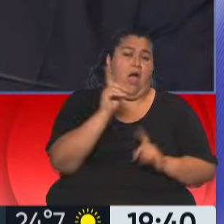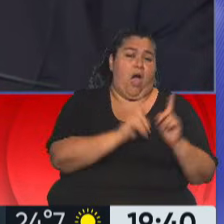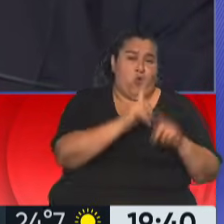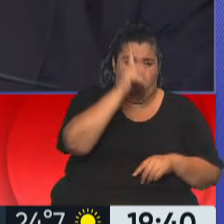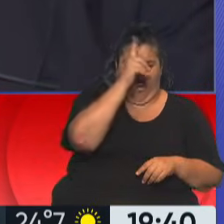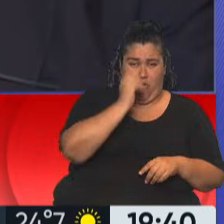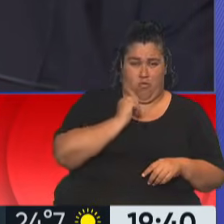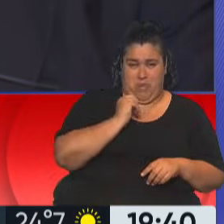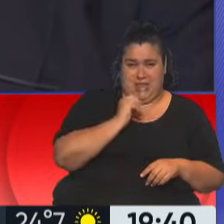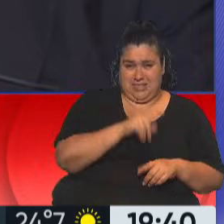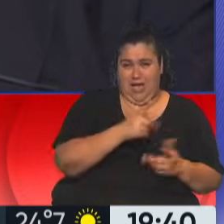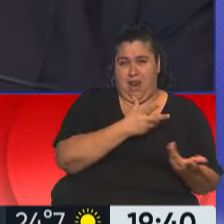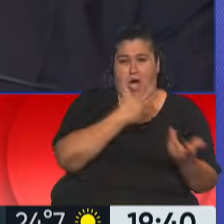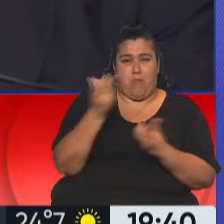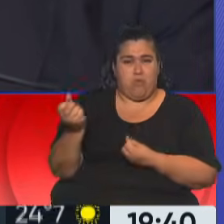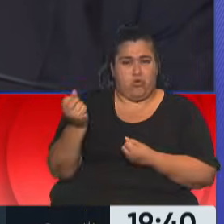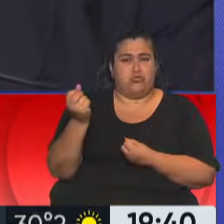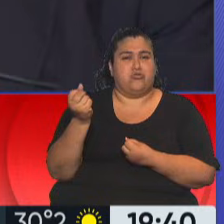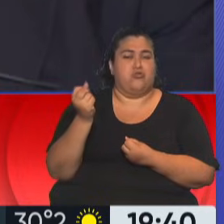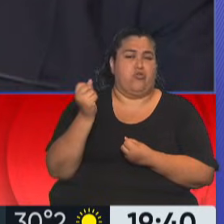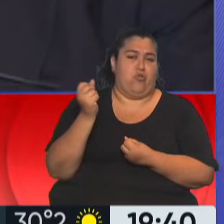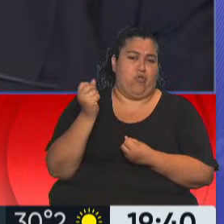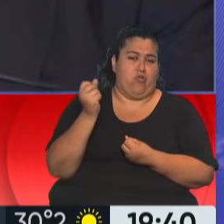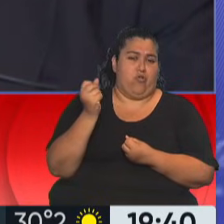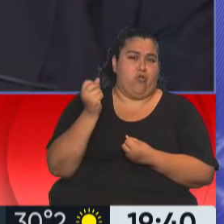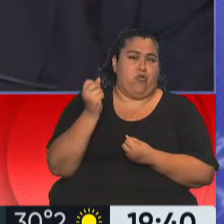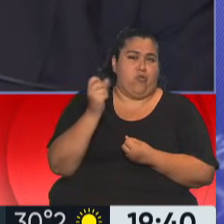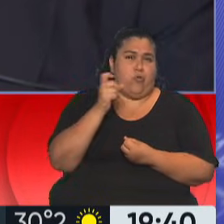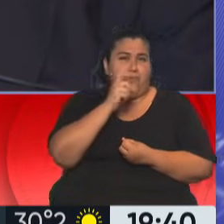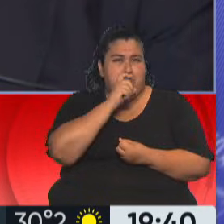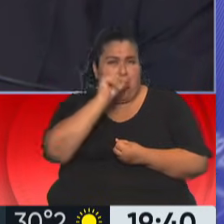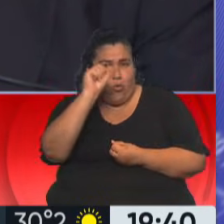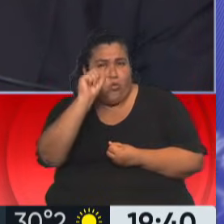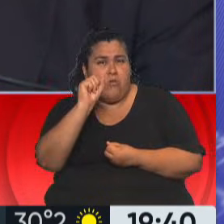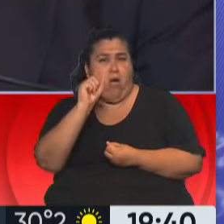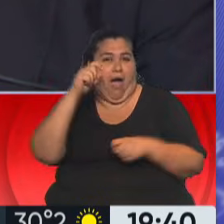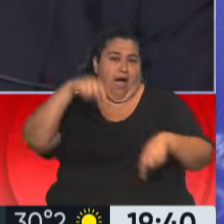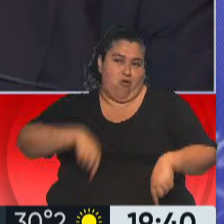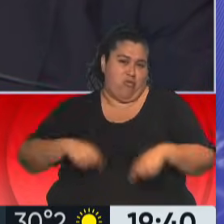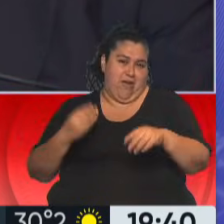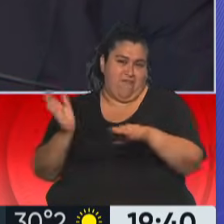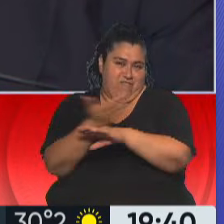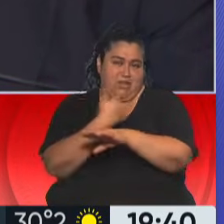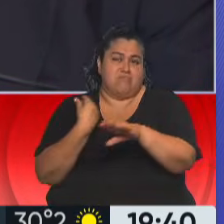bueno, ahora gobierno de Delcy Rodríguez. ¿Crees que tuvo que ver con una estrategia en ese sentido o cómo lo analizás?